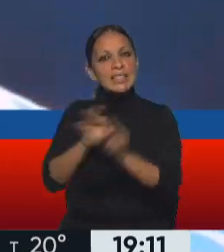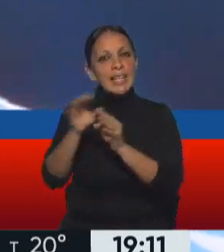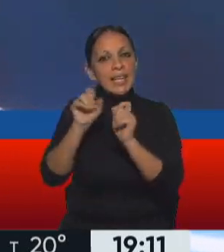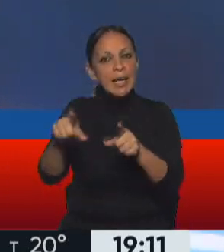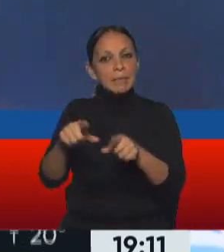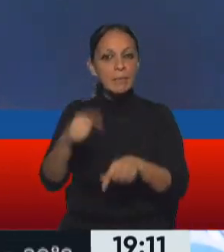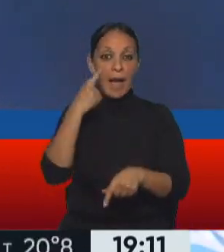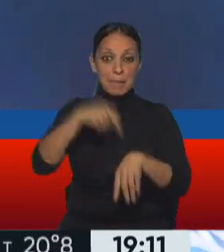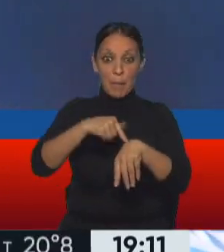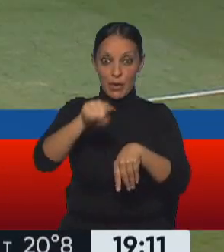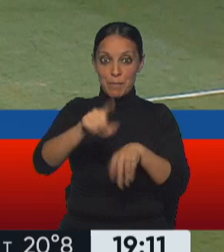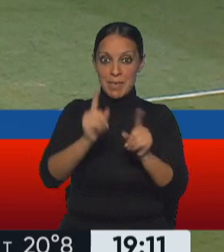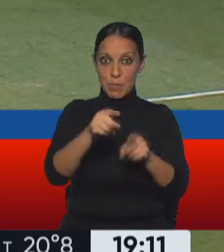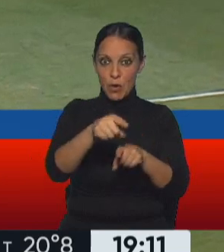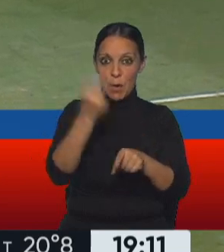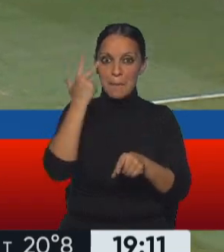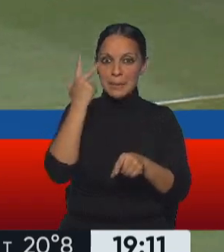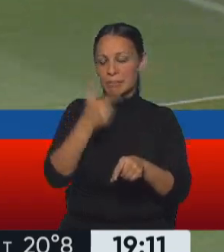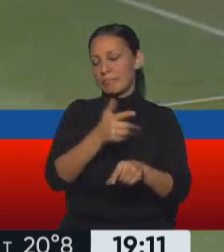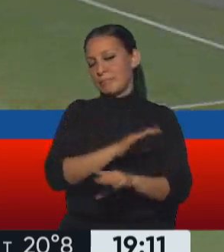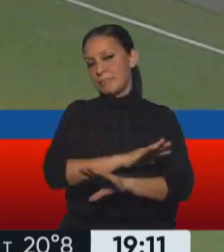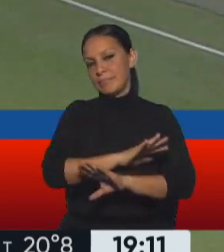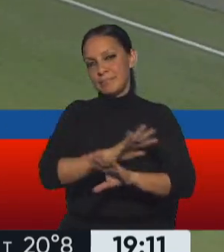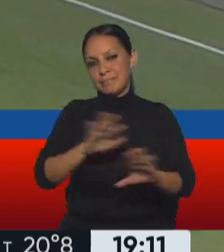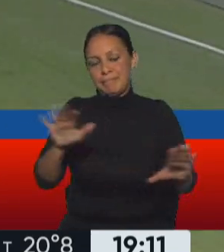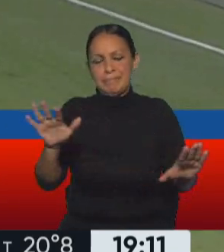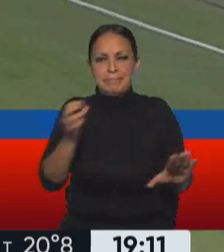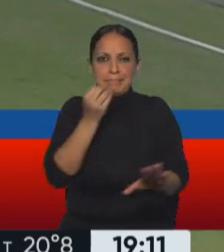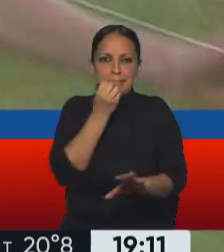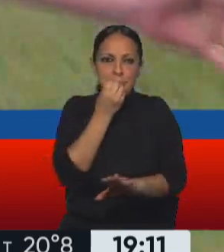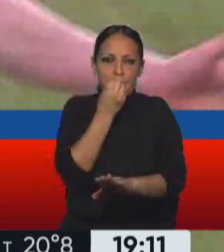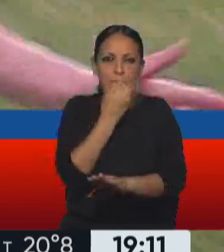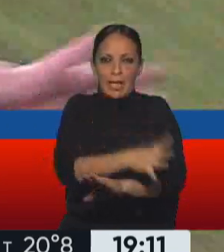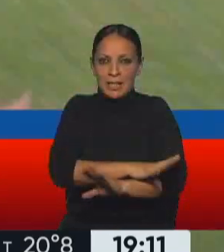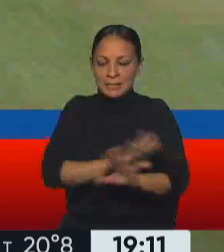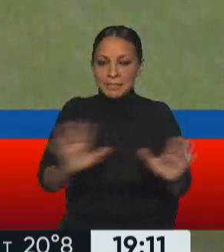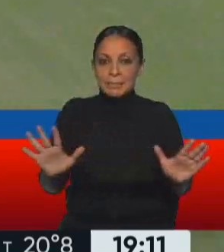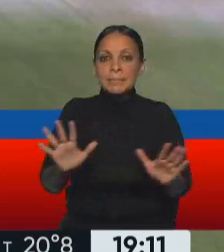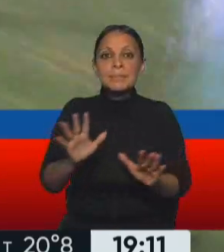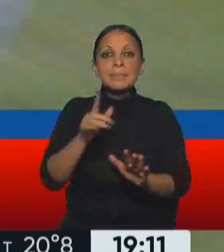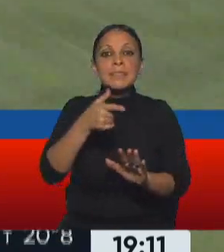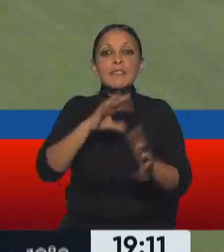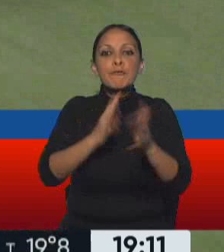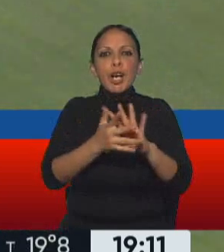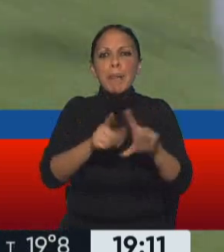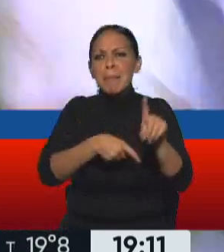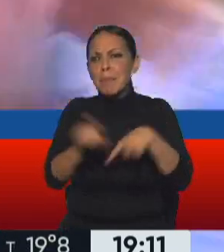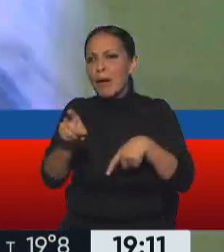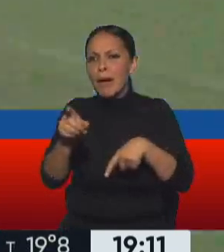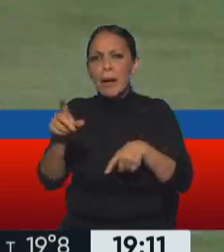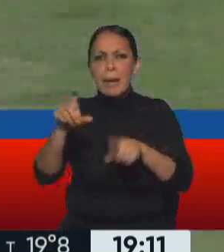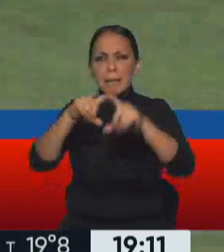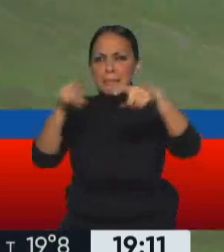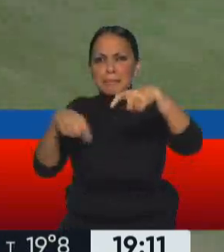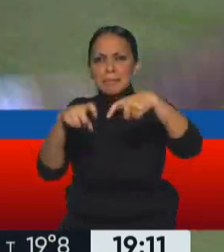acá mes y bueno está este marca atrás pensé nada esta carátula pero vamos a contrapierna al palo del arquero todo